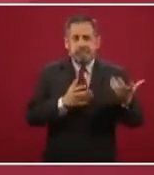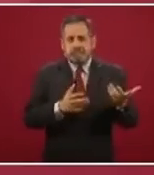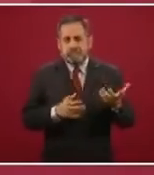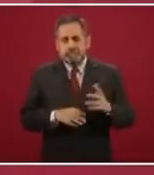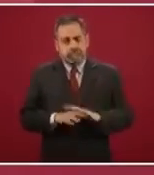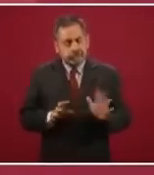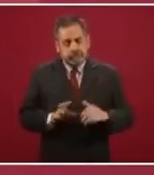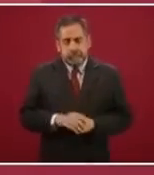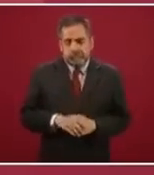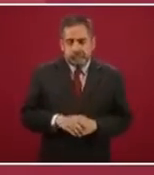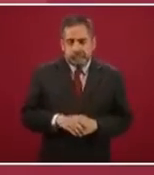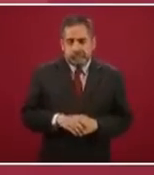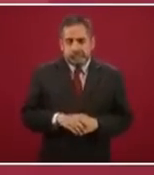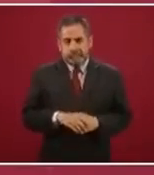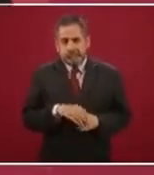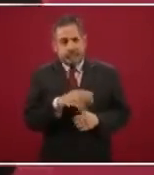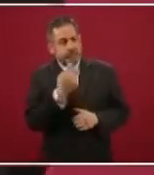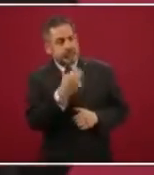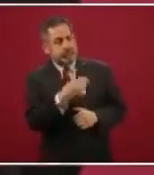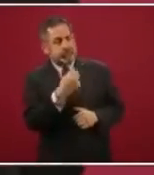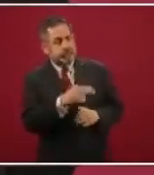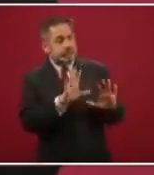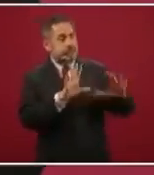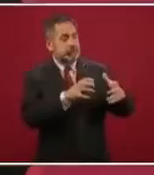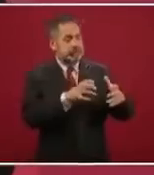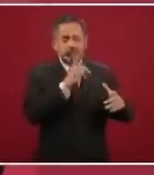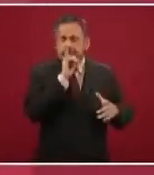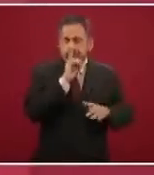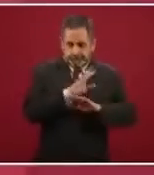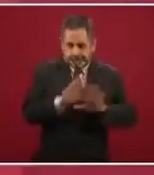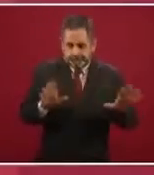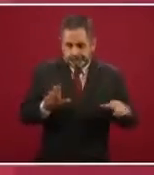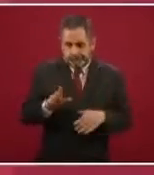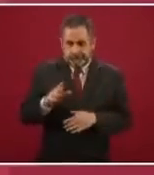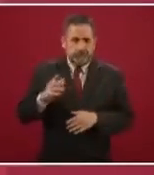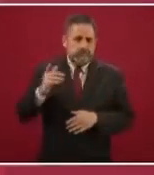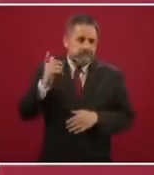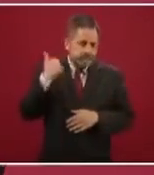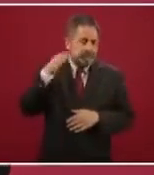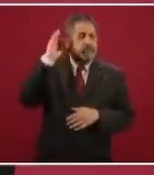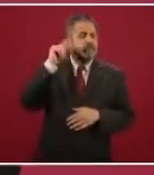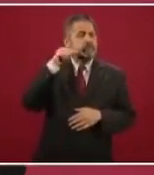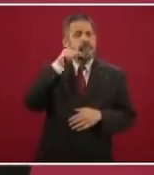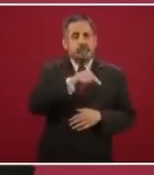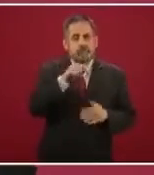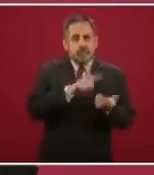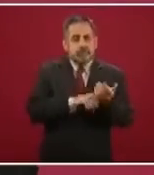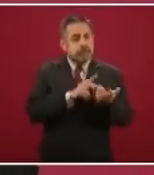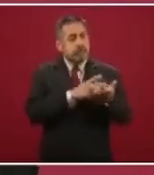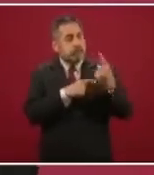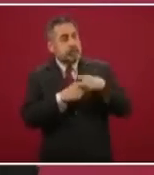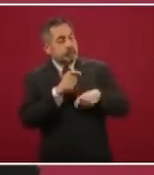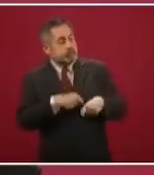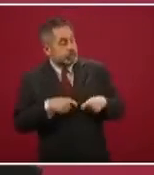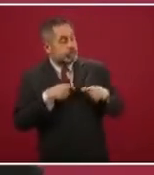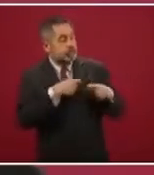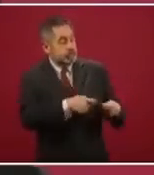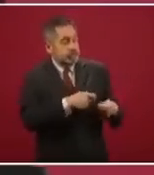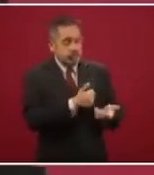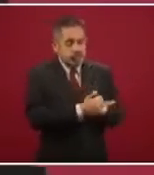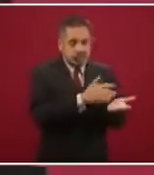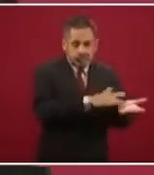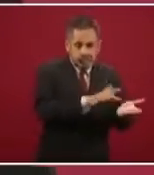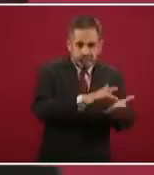No voy a mencionar las corporaciones a las que había que regresarle los privilegios y los